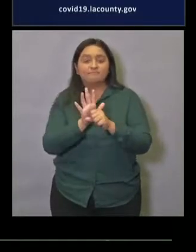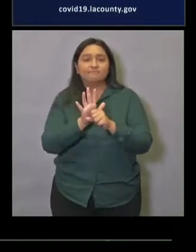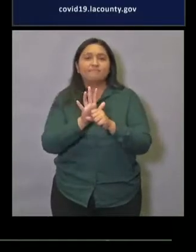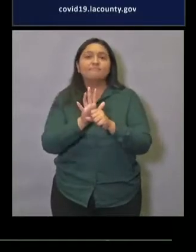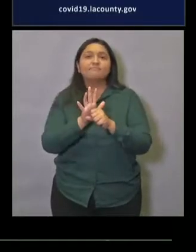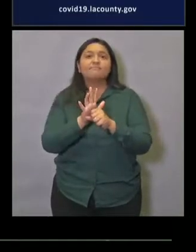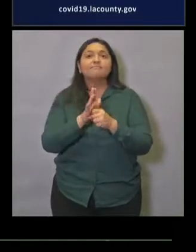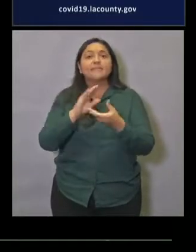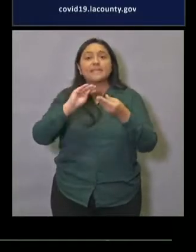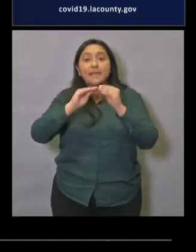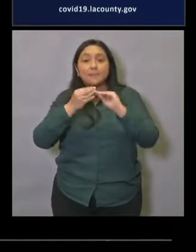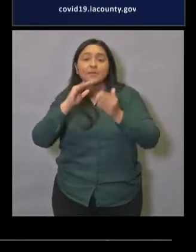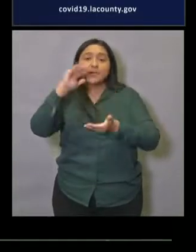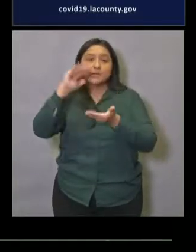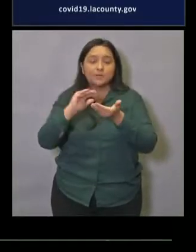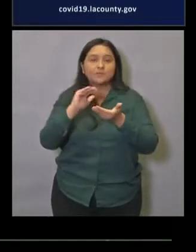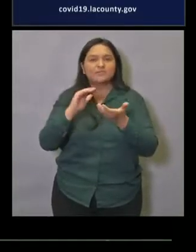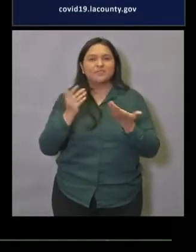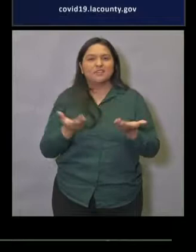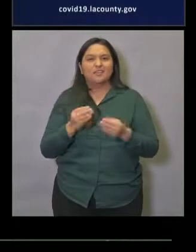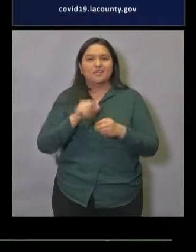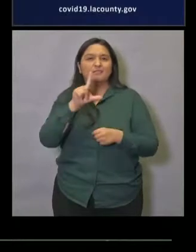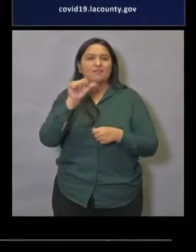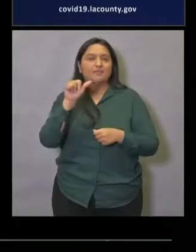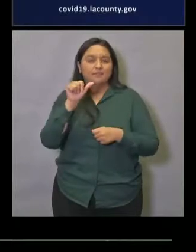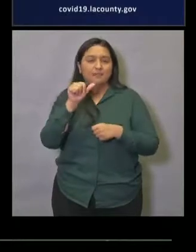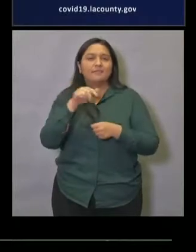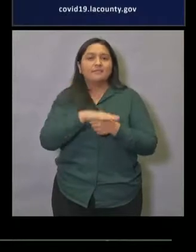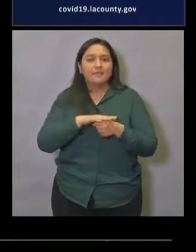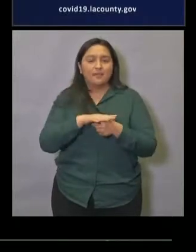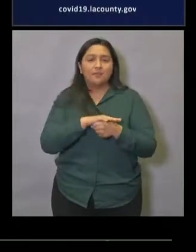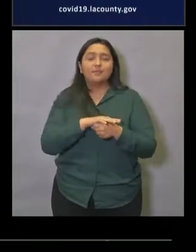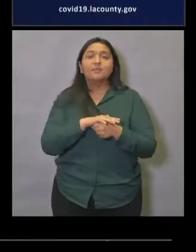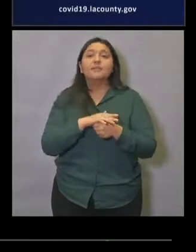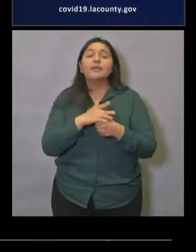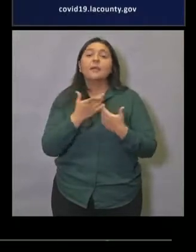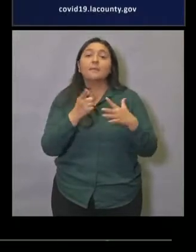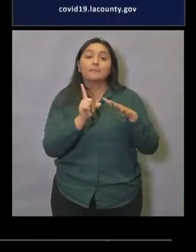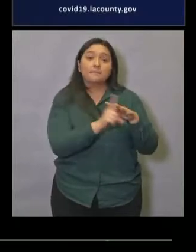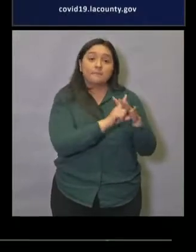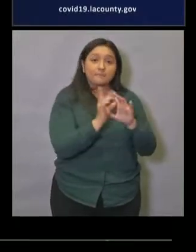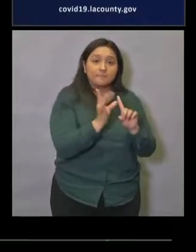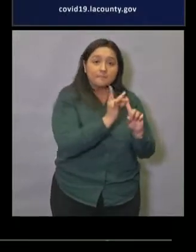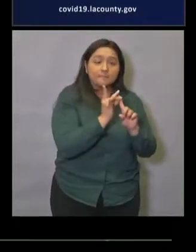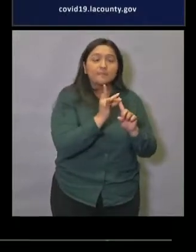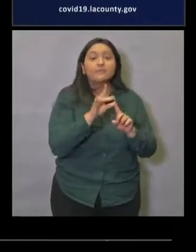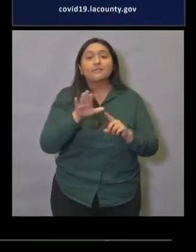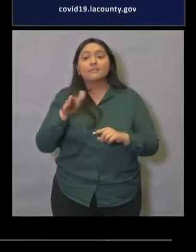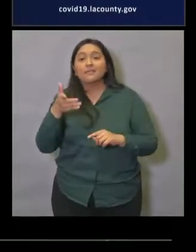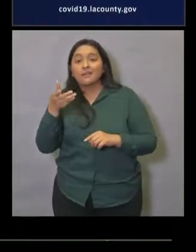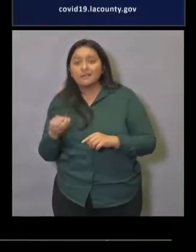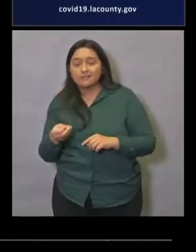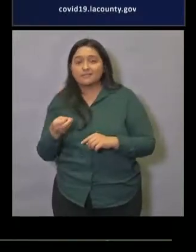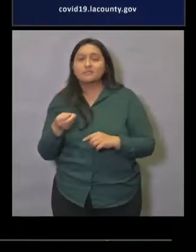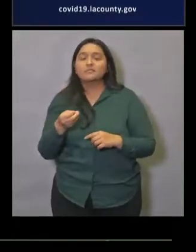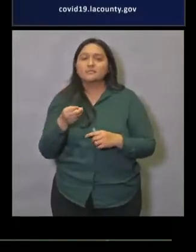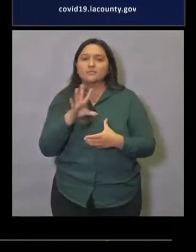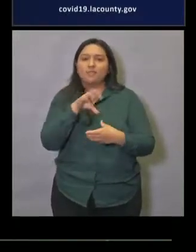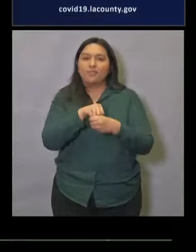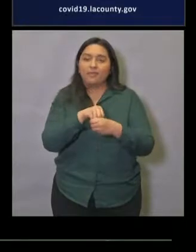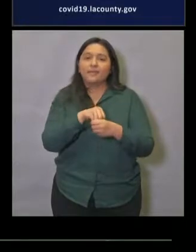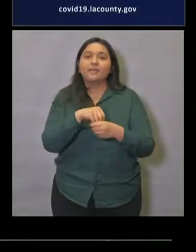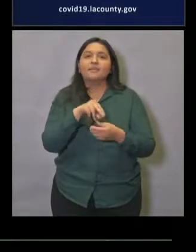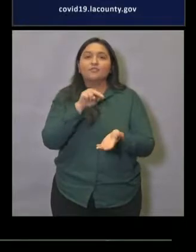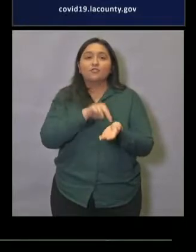de COVID-19 en el condado de Los Ángeles y cómo los casos y fallecimientos entre el personal y los residentes de los centros de